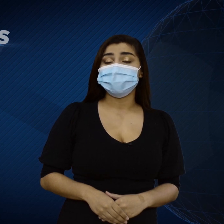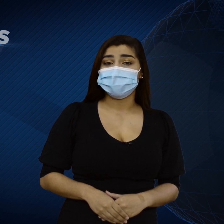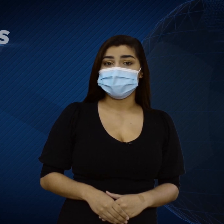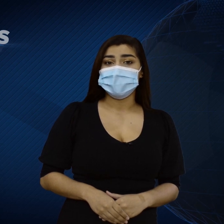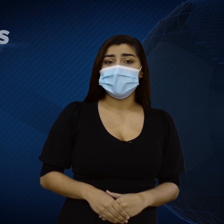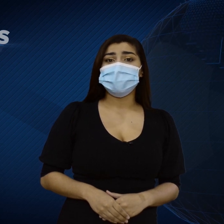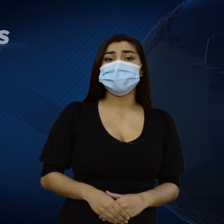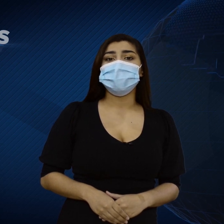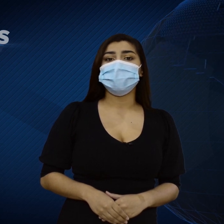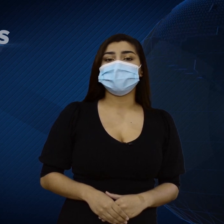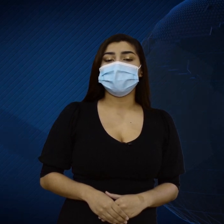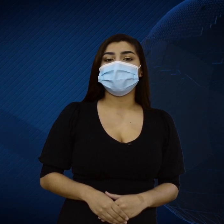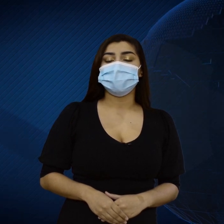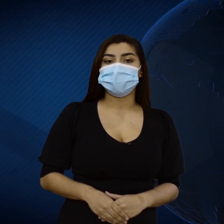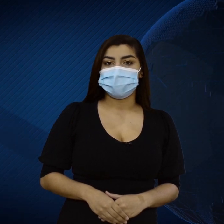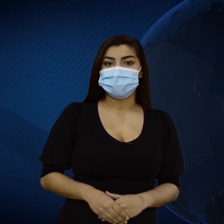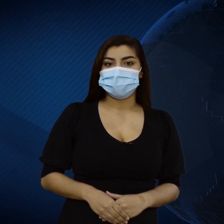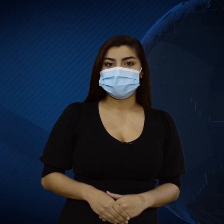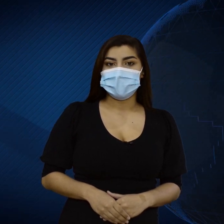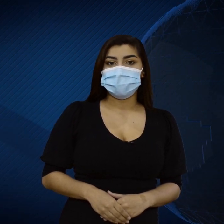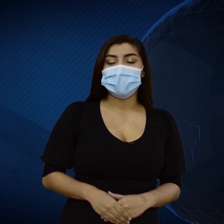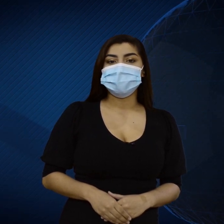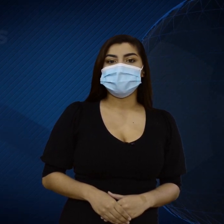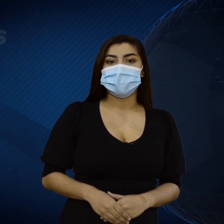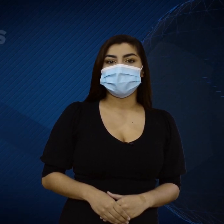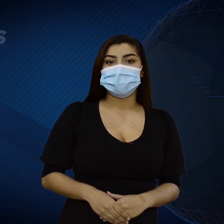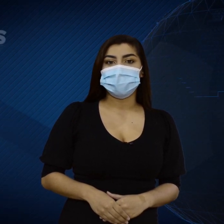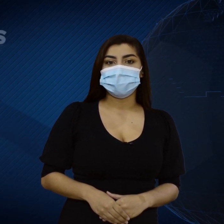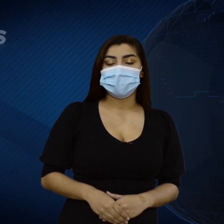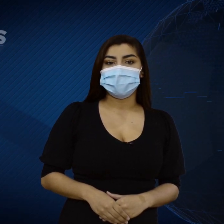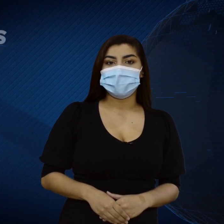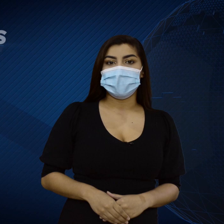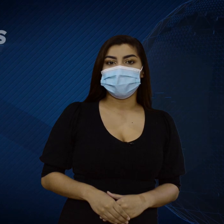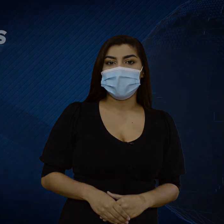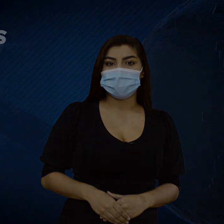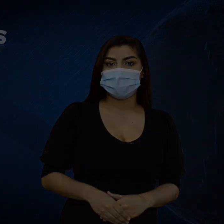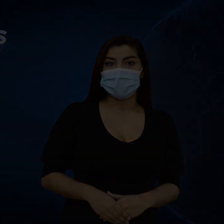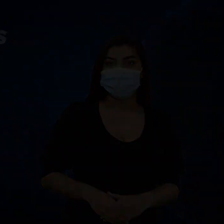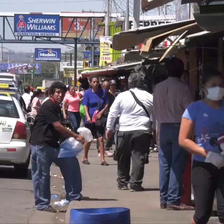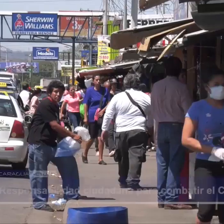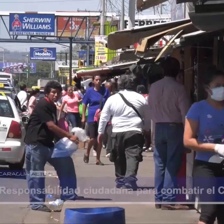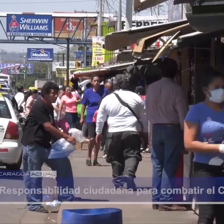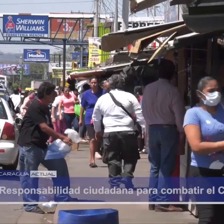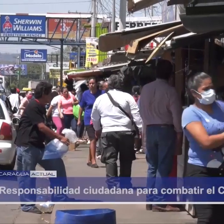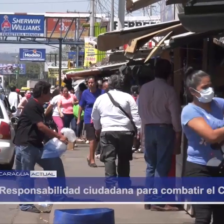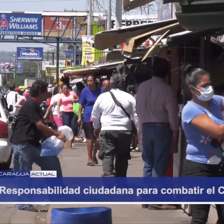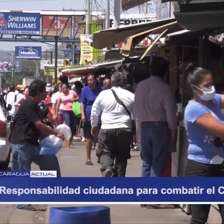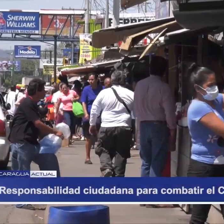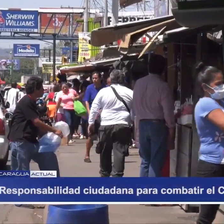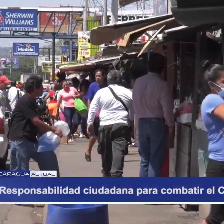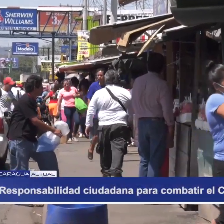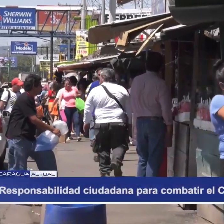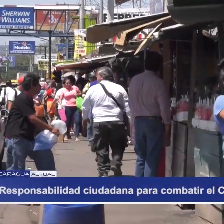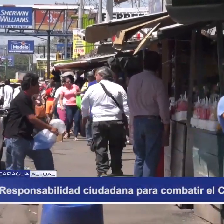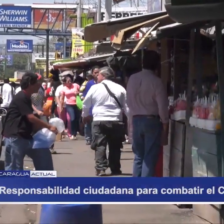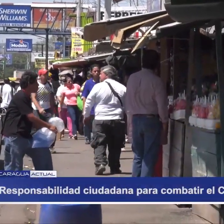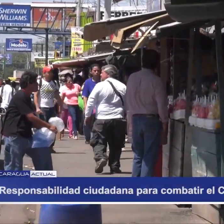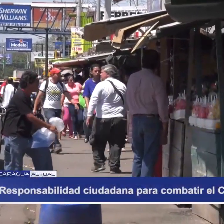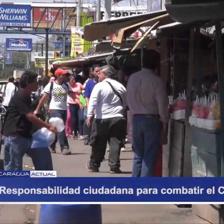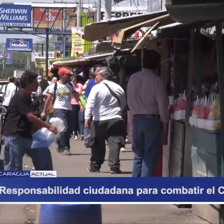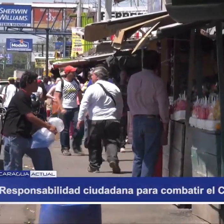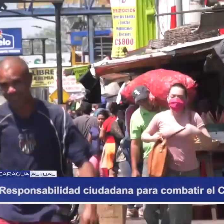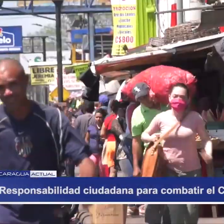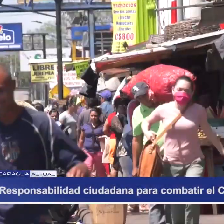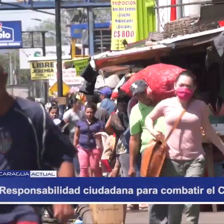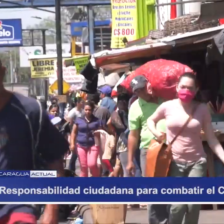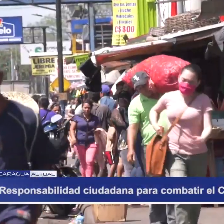más estrictas para evitar el contagio del coronavirus. Veamos el siguiente reporte de Nicaragua Actual. Aunque una gran parte de la población ha